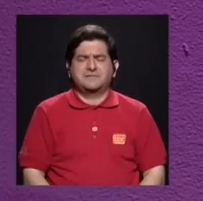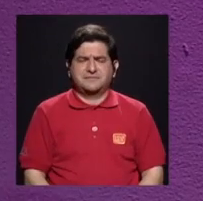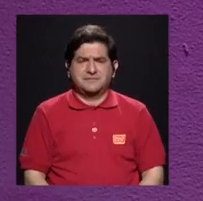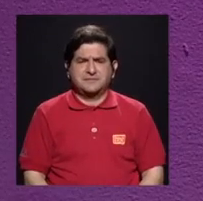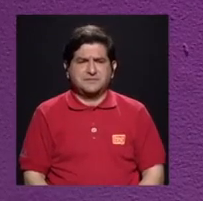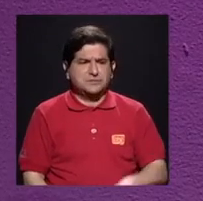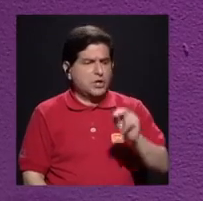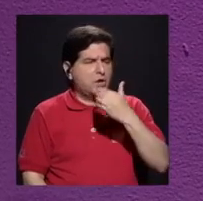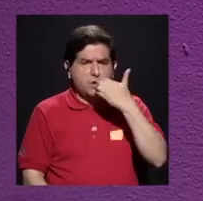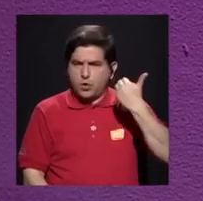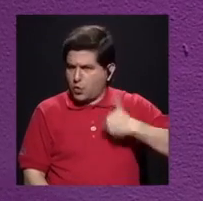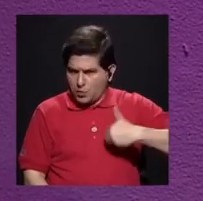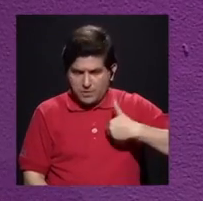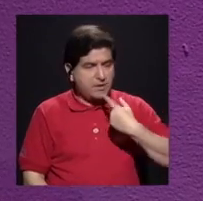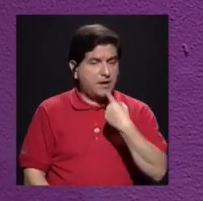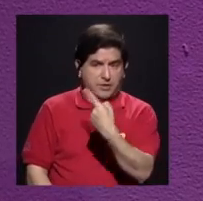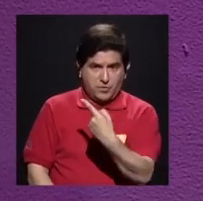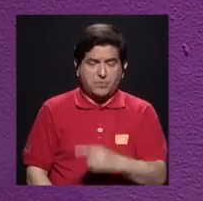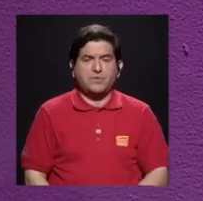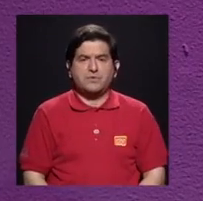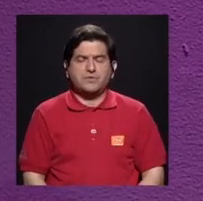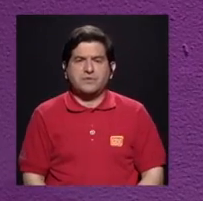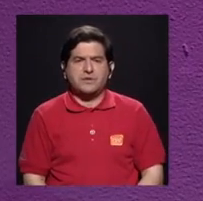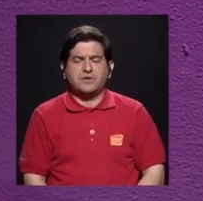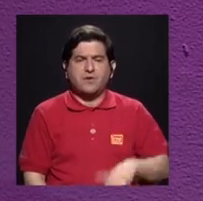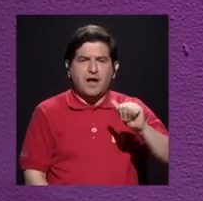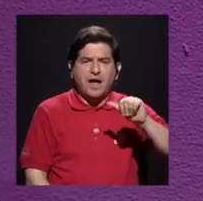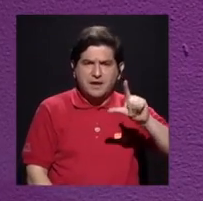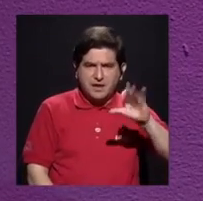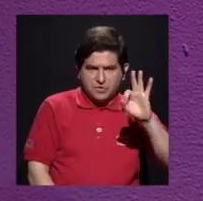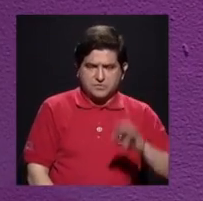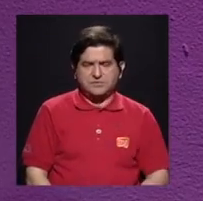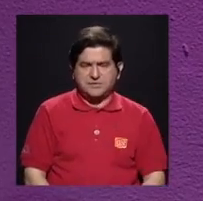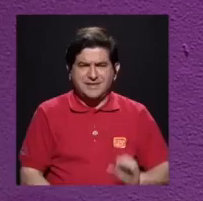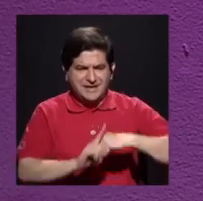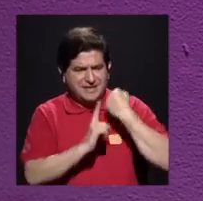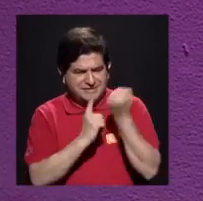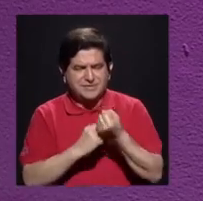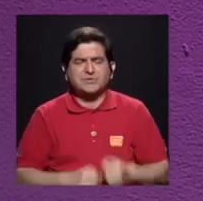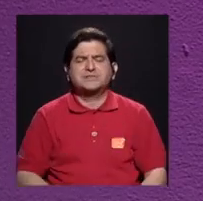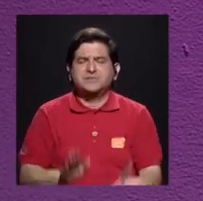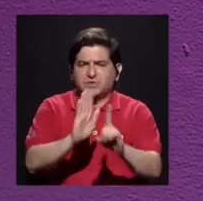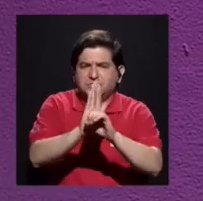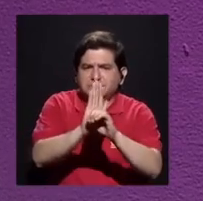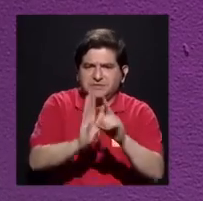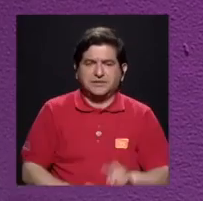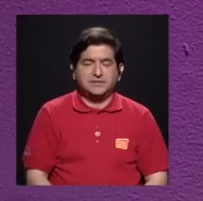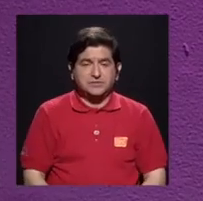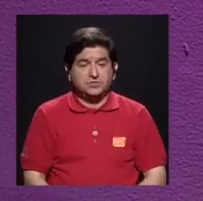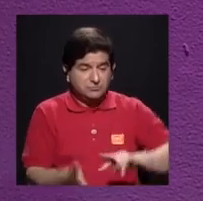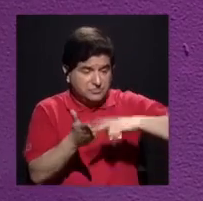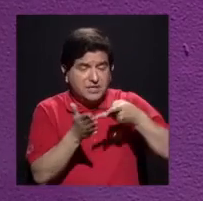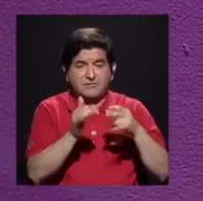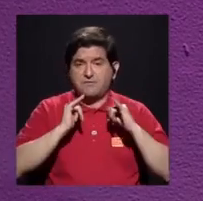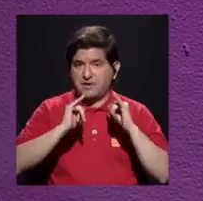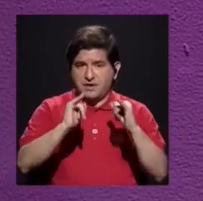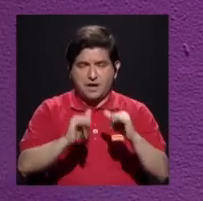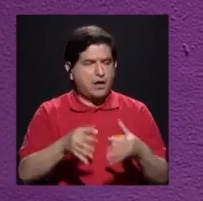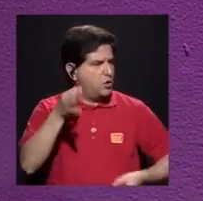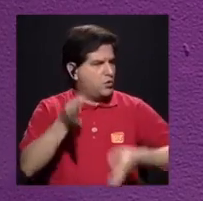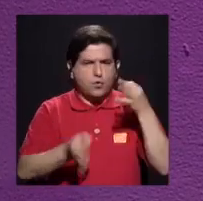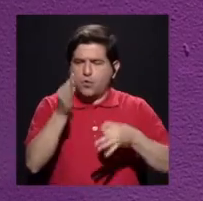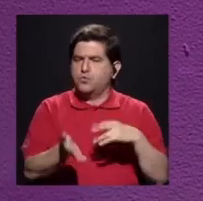trata de no dar ningún privilegio como dice pues andalucía sino que es un asunto de derechos y estamos hablando pues de igualdad verdad no es justo que